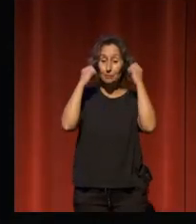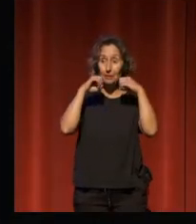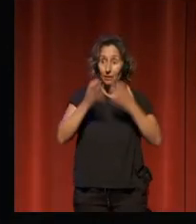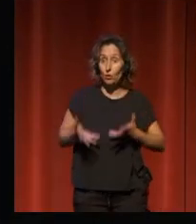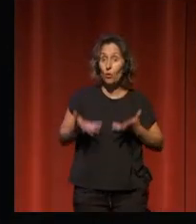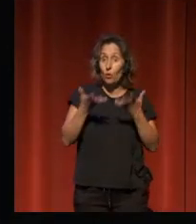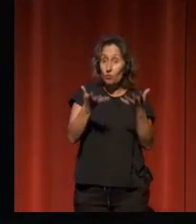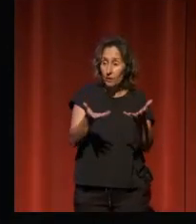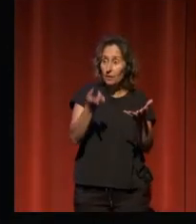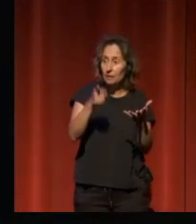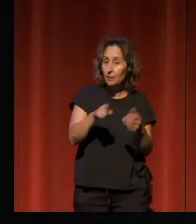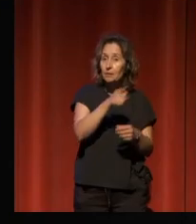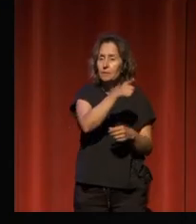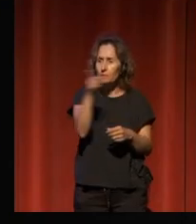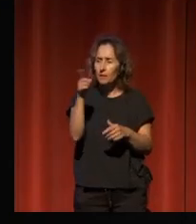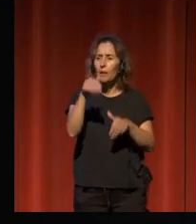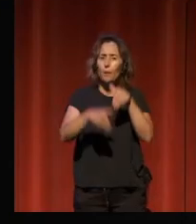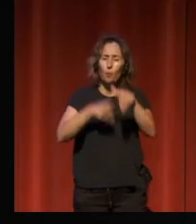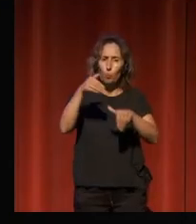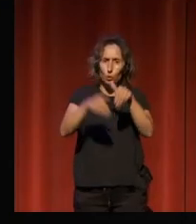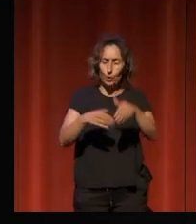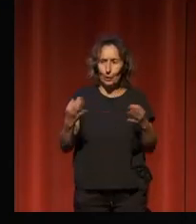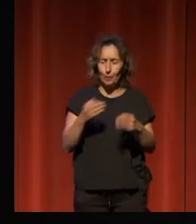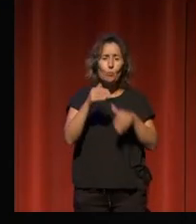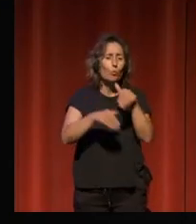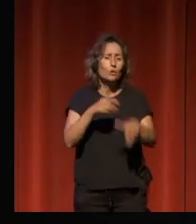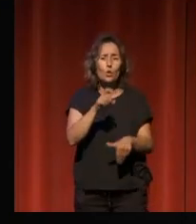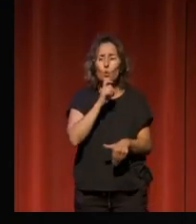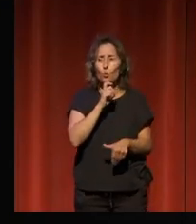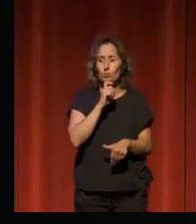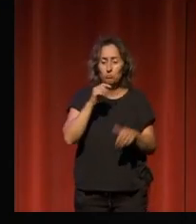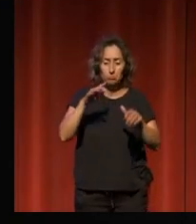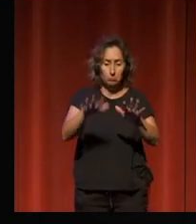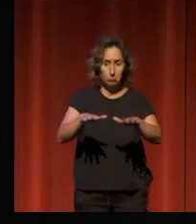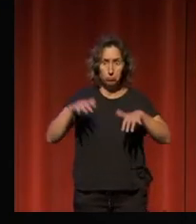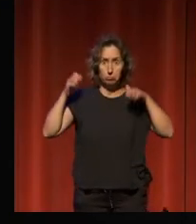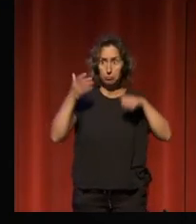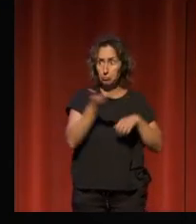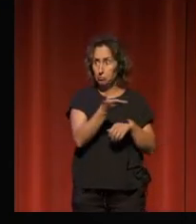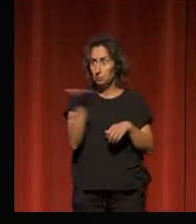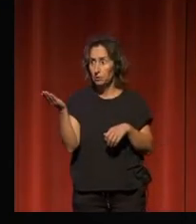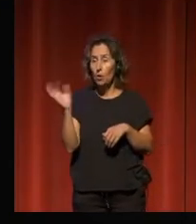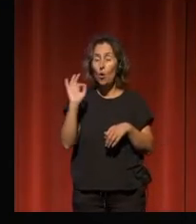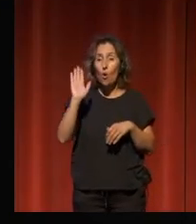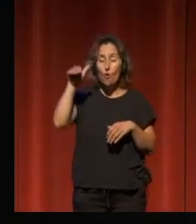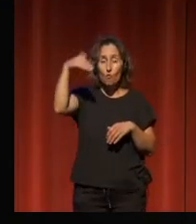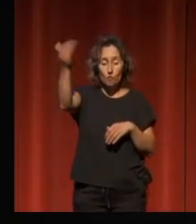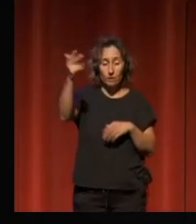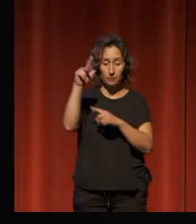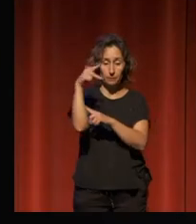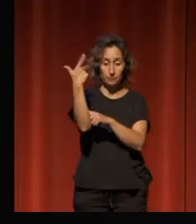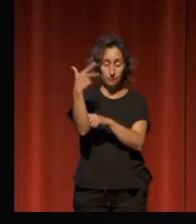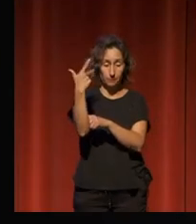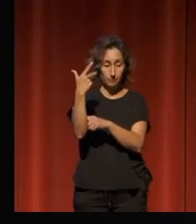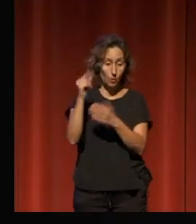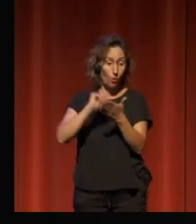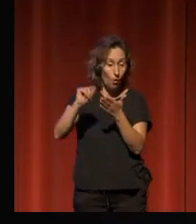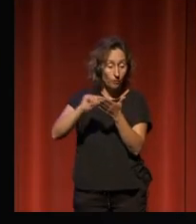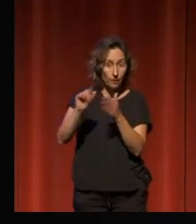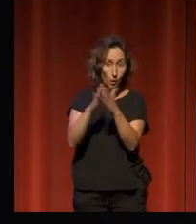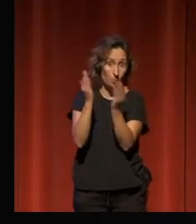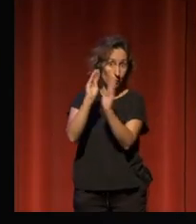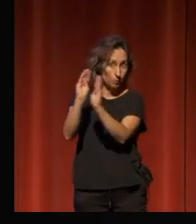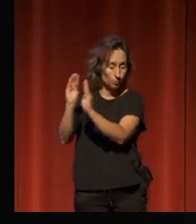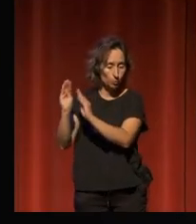a las cuales hay que votar la manera de votar tanto los que estamos aquí como los que están de manera virtual en su oficina en su